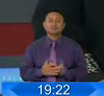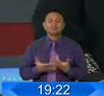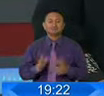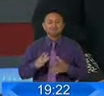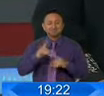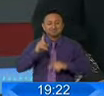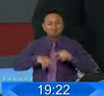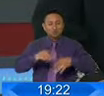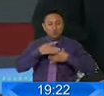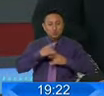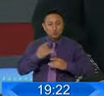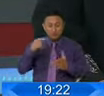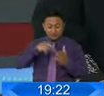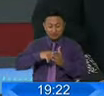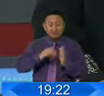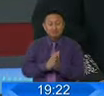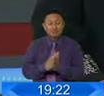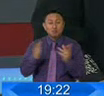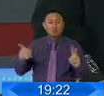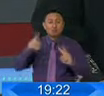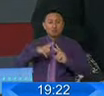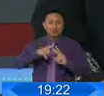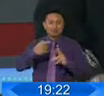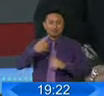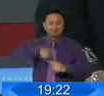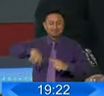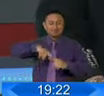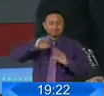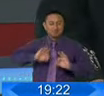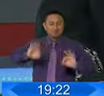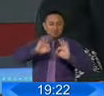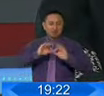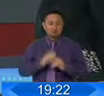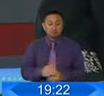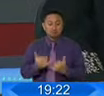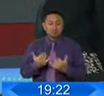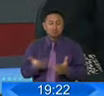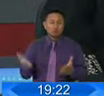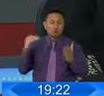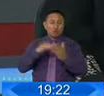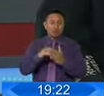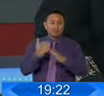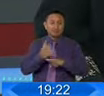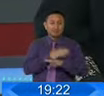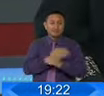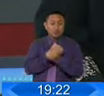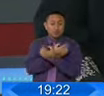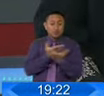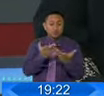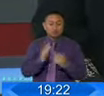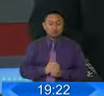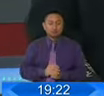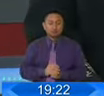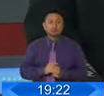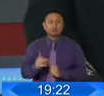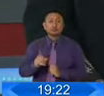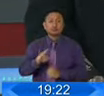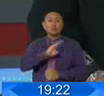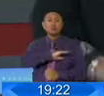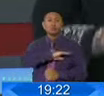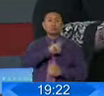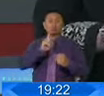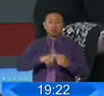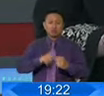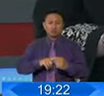Es un placer, amigos, seguir con ustedes aquí en El Comercio TV. Regresamos con más. Y les vamos a reiterar la información porque el desfinanciamiento del municipio de